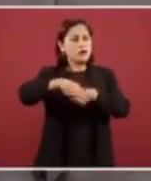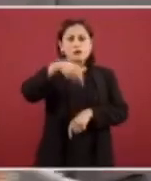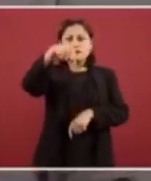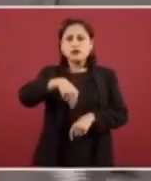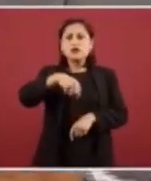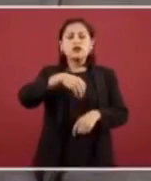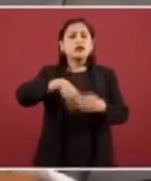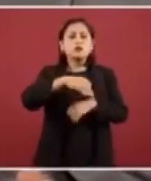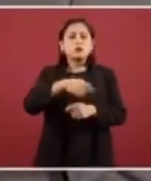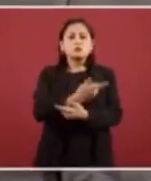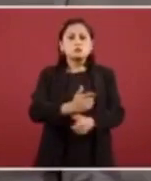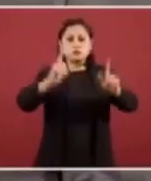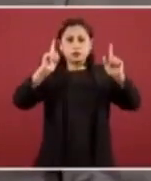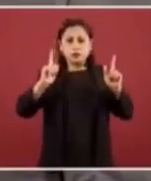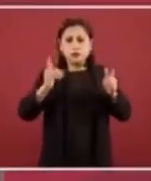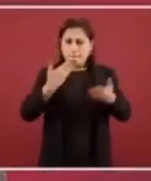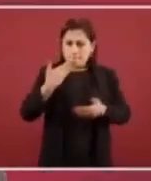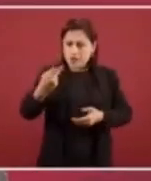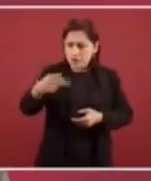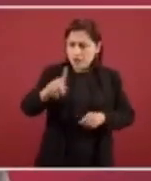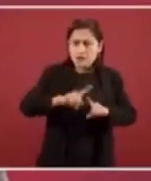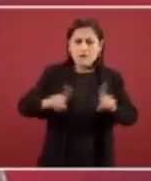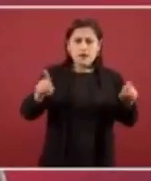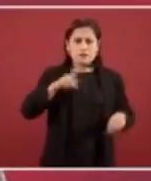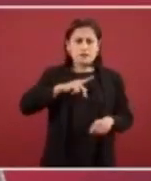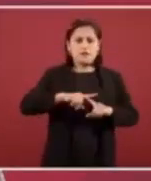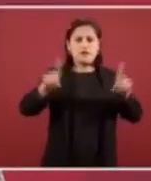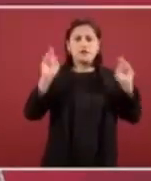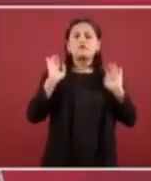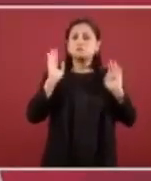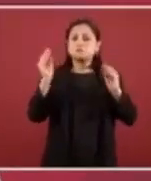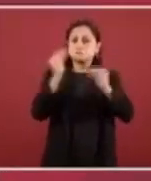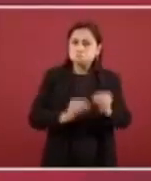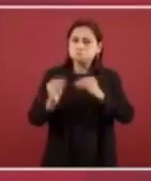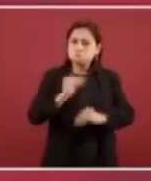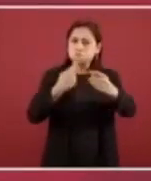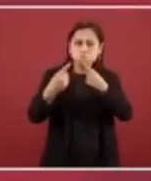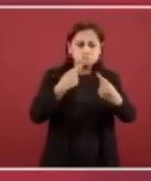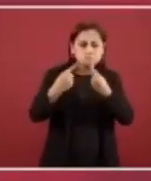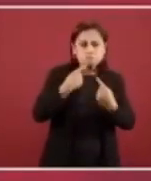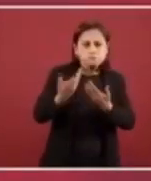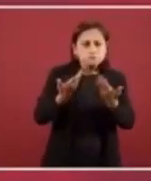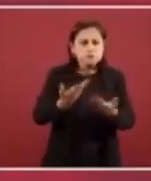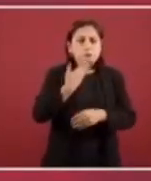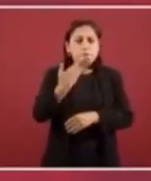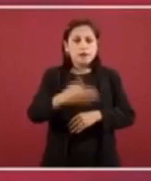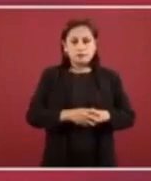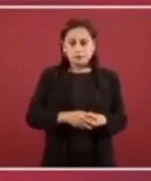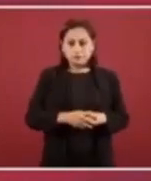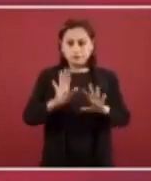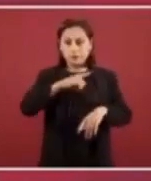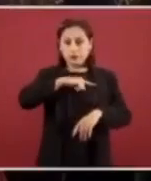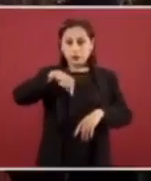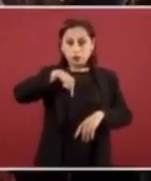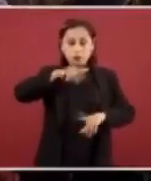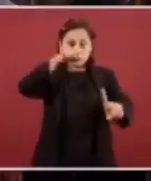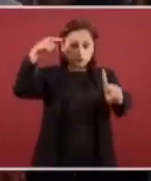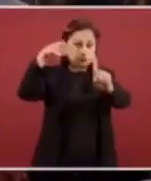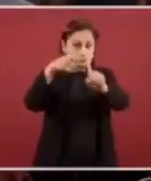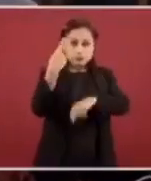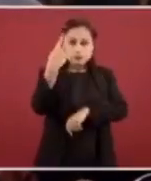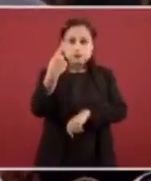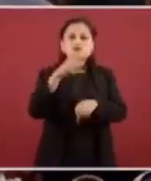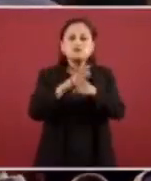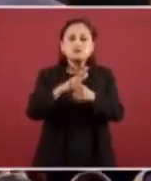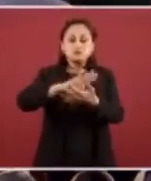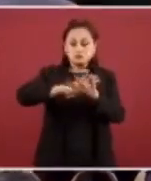bien que haya debate y polémica. Nosotros pues tenemos un propósito, la transformación de México.